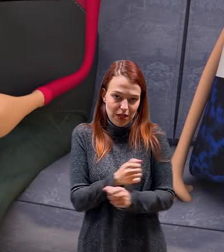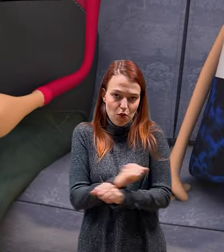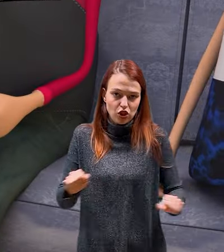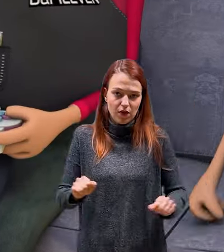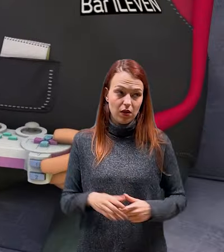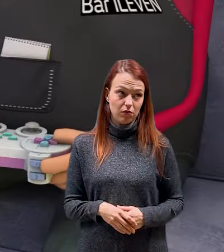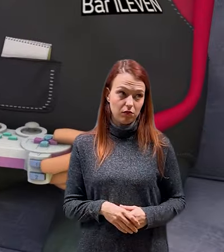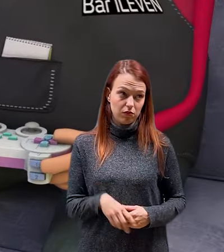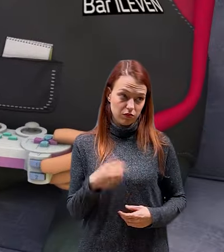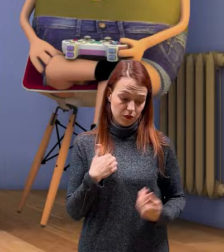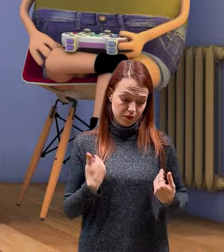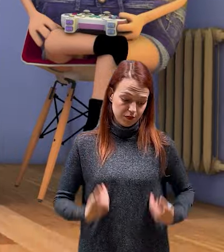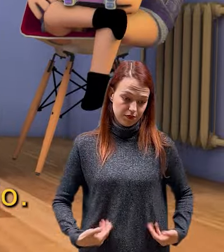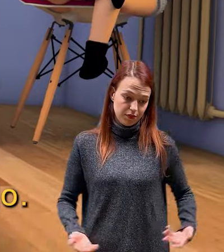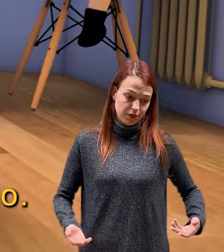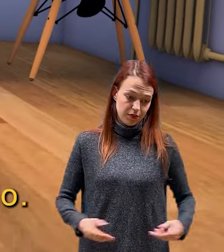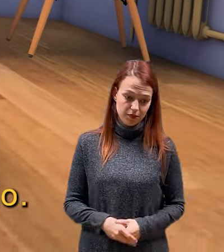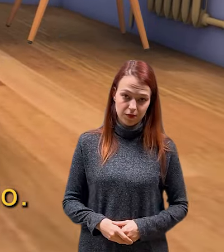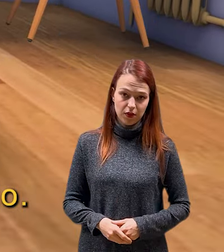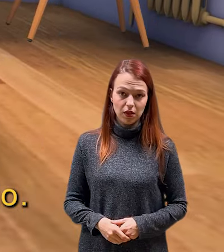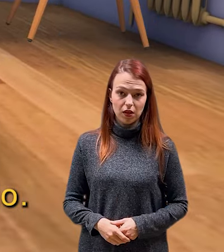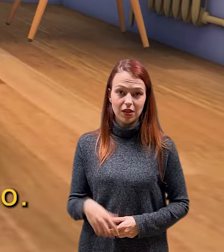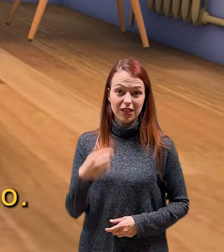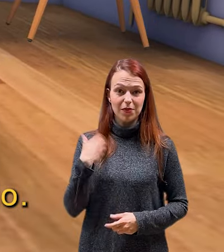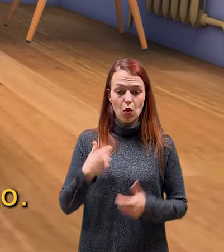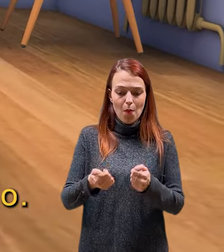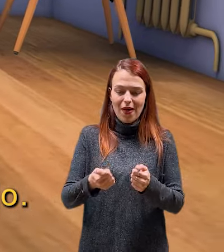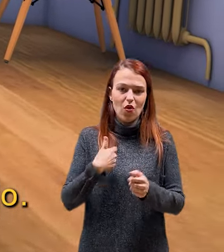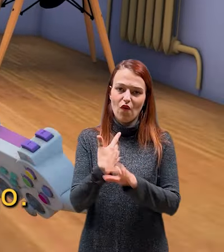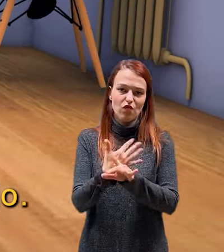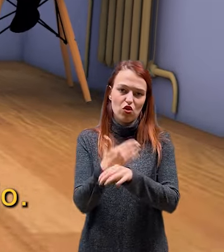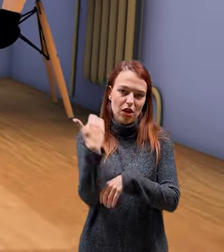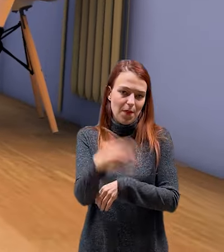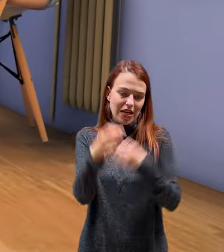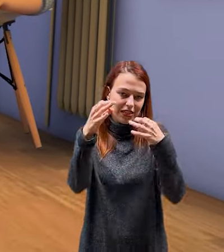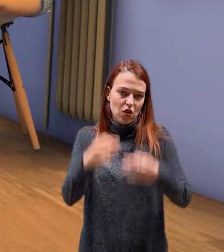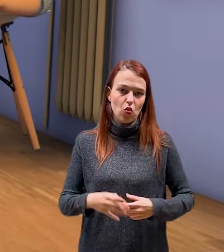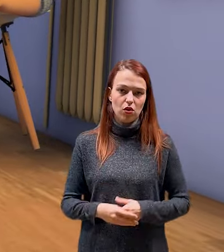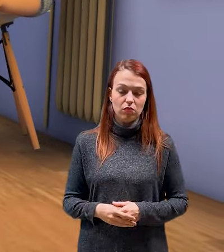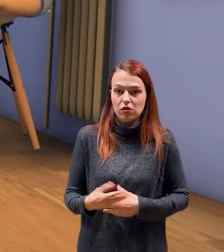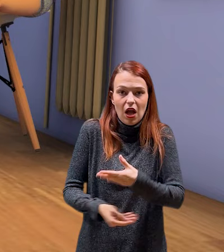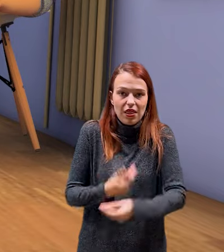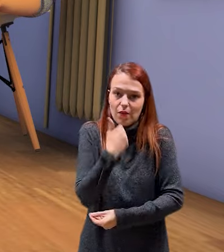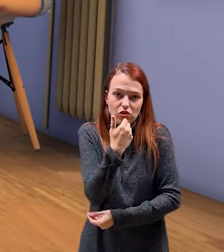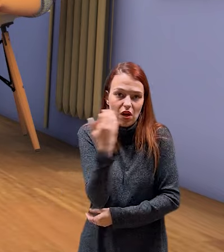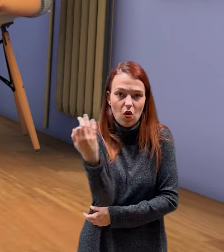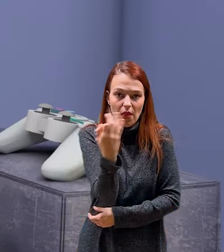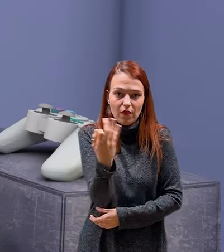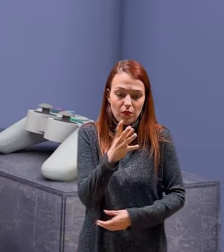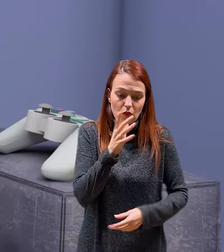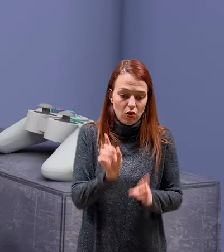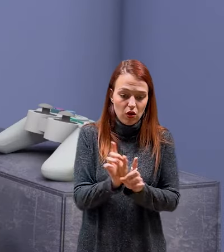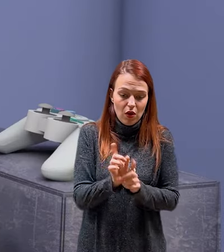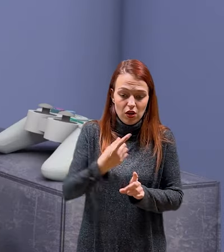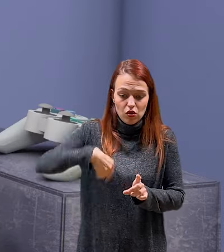Pues anda que yo. Uf, a mí es que se me ha desconfigurado el mando fijo. Pues algo tenemos que hacer, porque así no